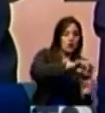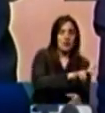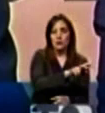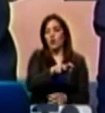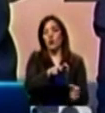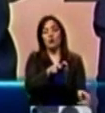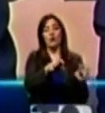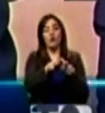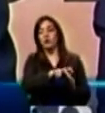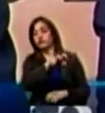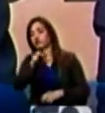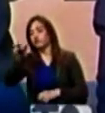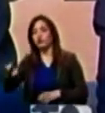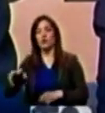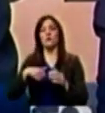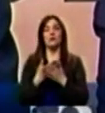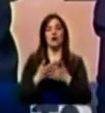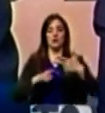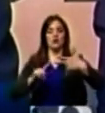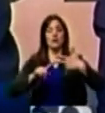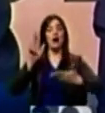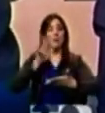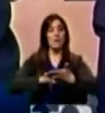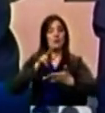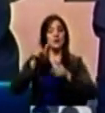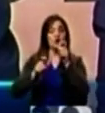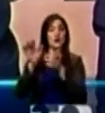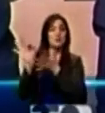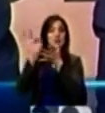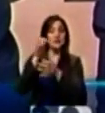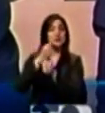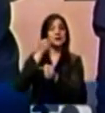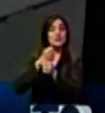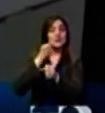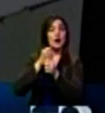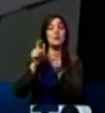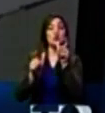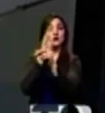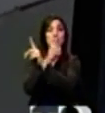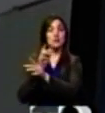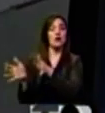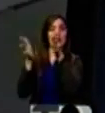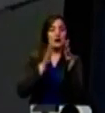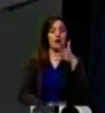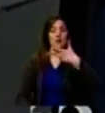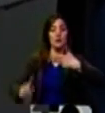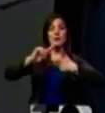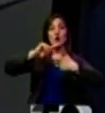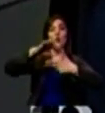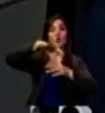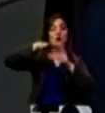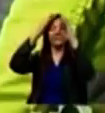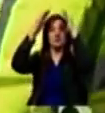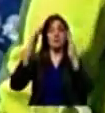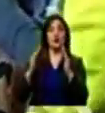a los observadores electorales que representan a los organismos que trabajan por las personas con discapacidad. El primero, el voto en casa, que